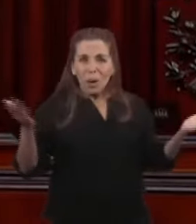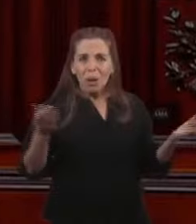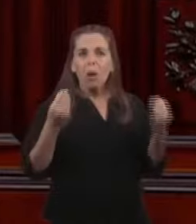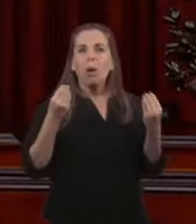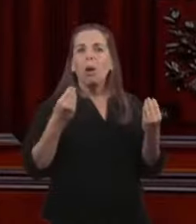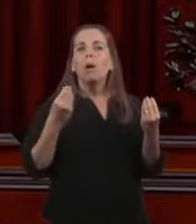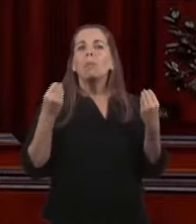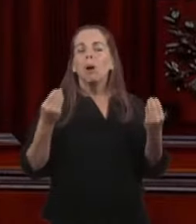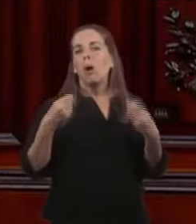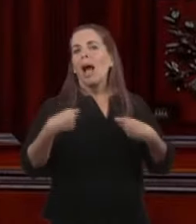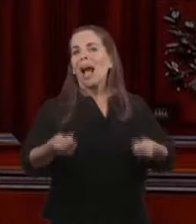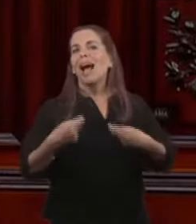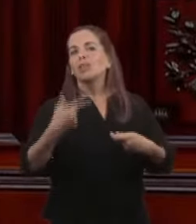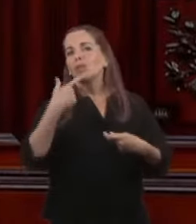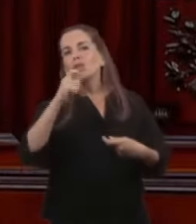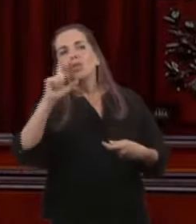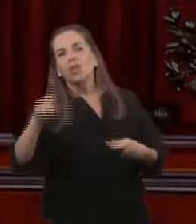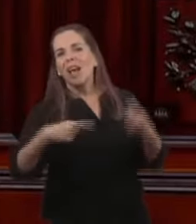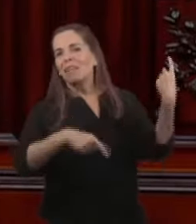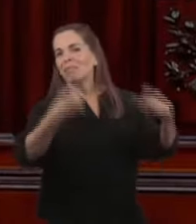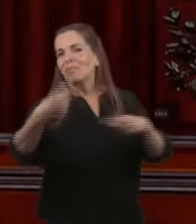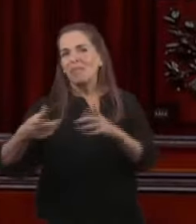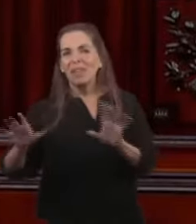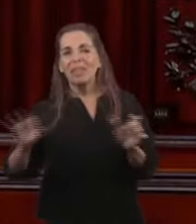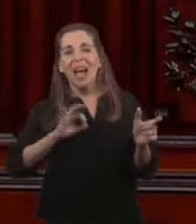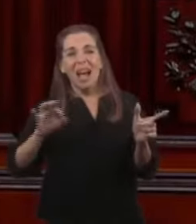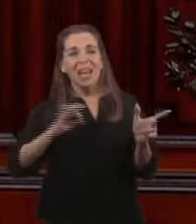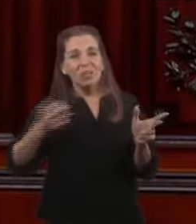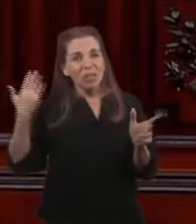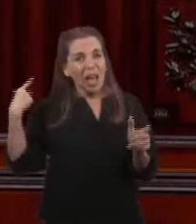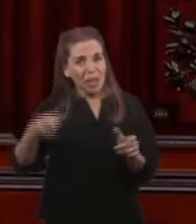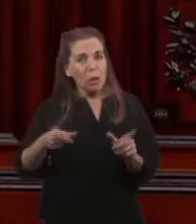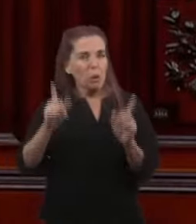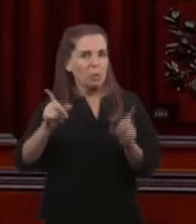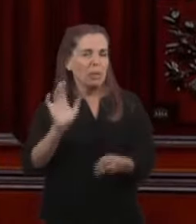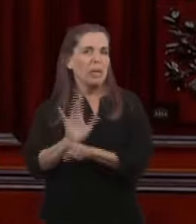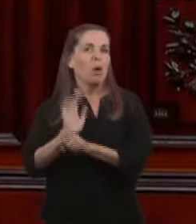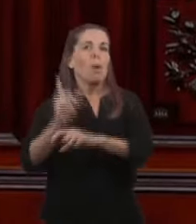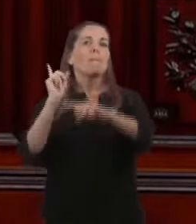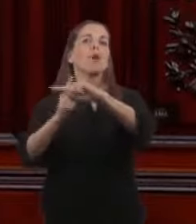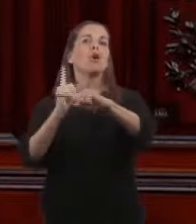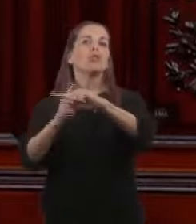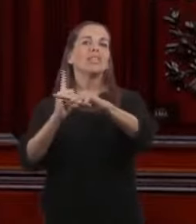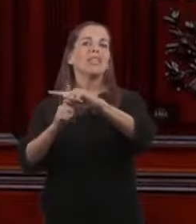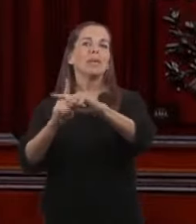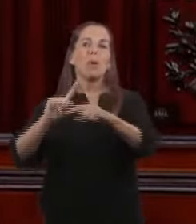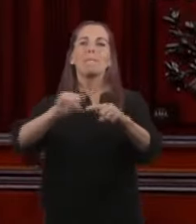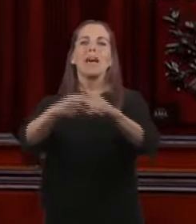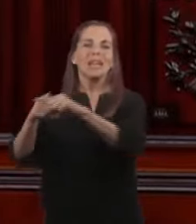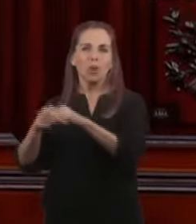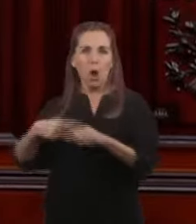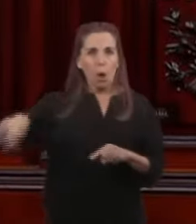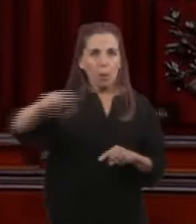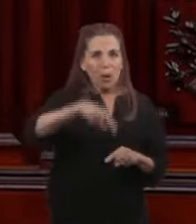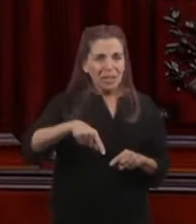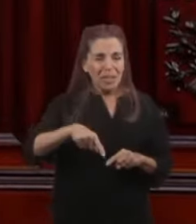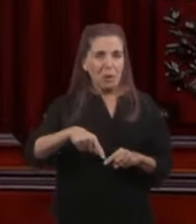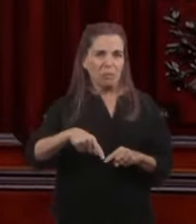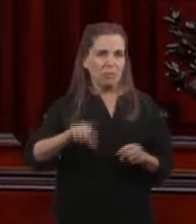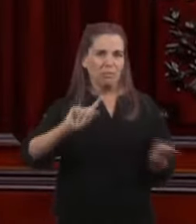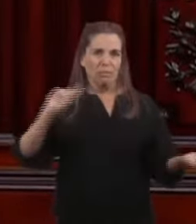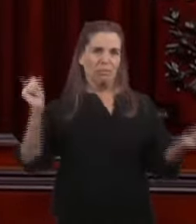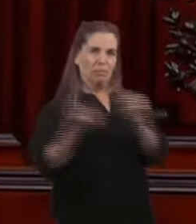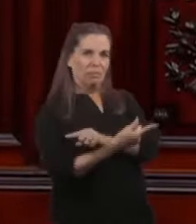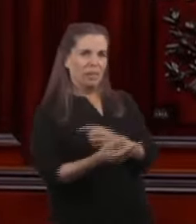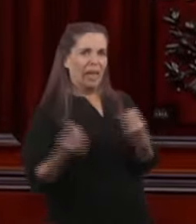de distinto tipo esto que durante años ha sido aclamado como un éxito para todo el arco político No indica otra cosa